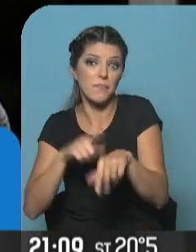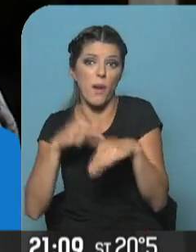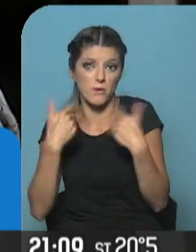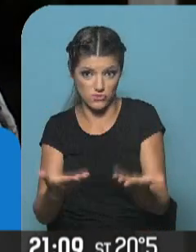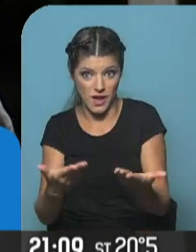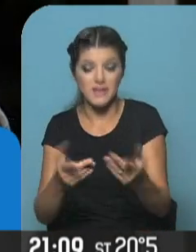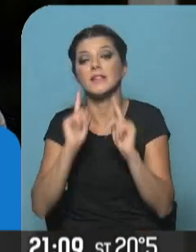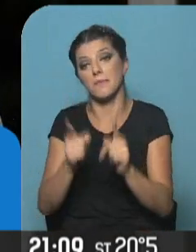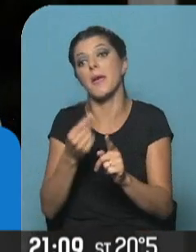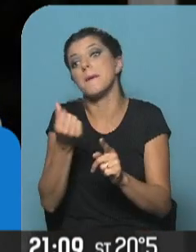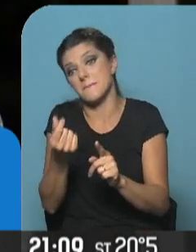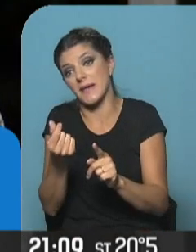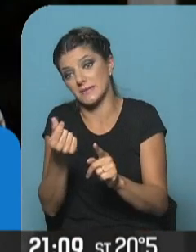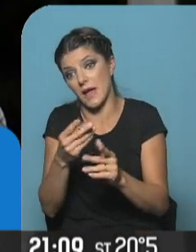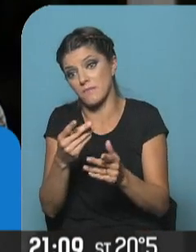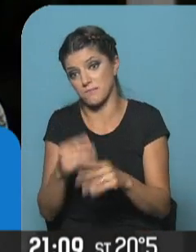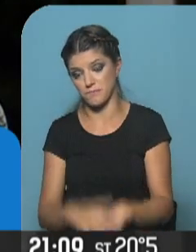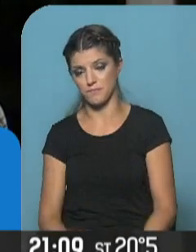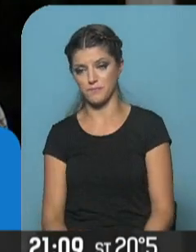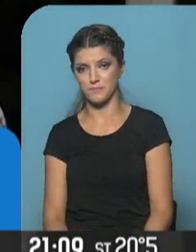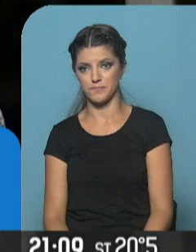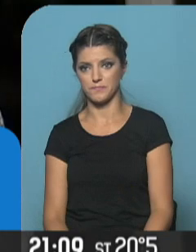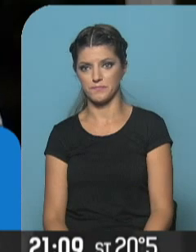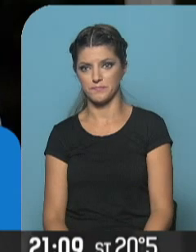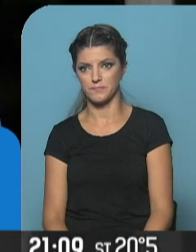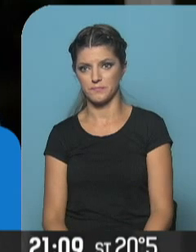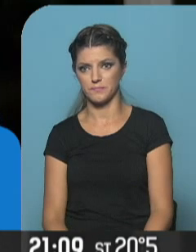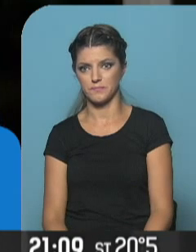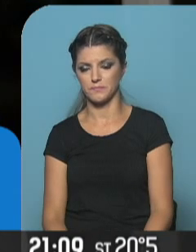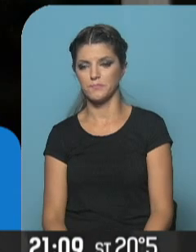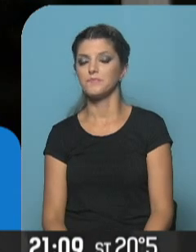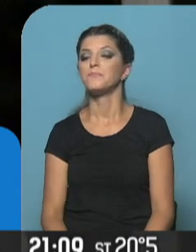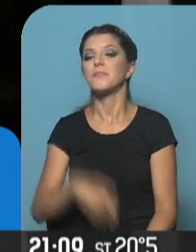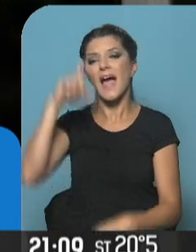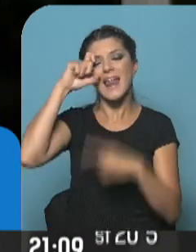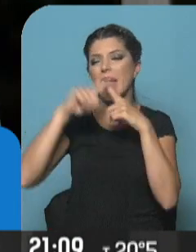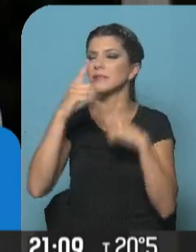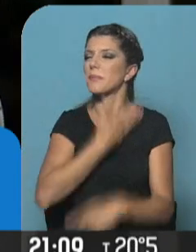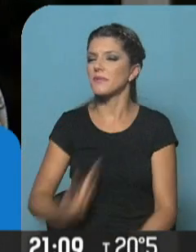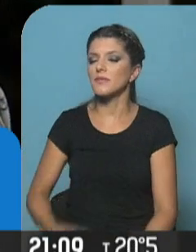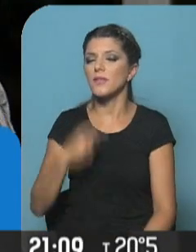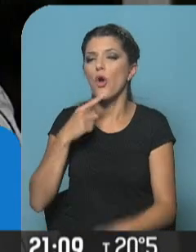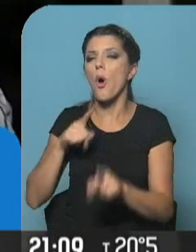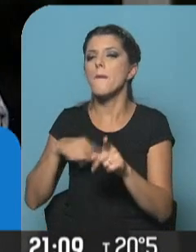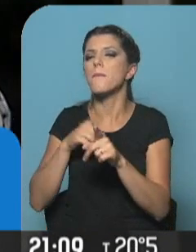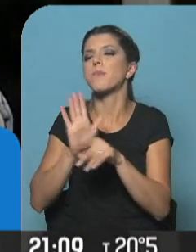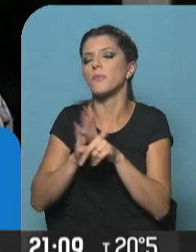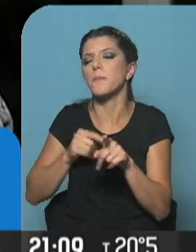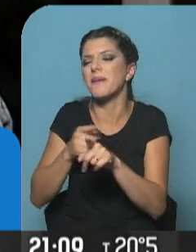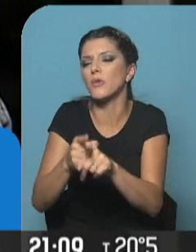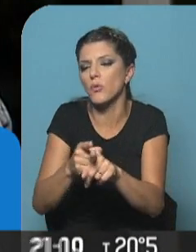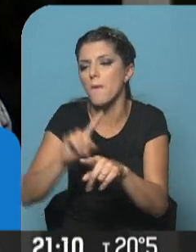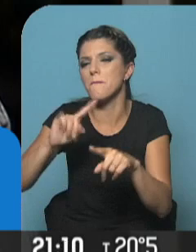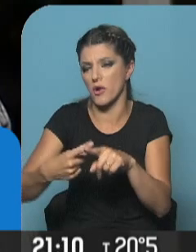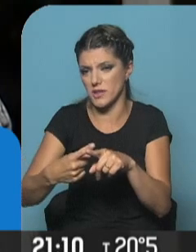y plata. La expresidenta habló de persecución política, incluso los máximos dirigentes